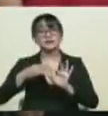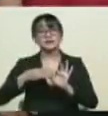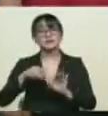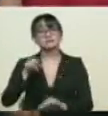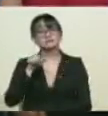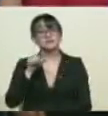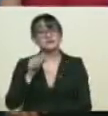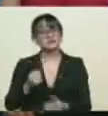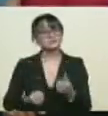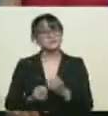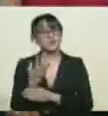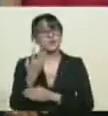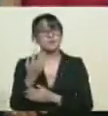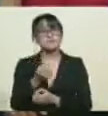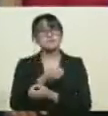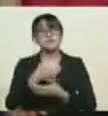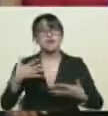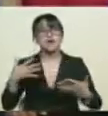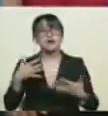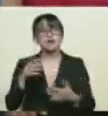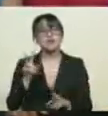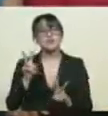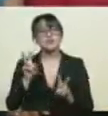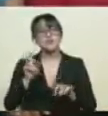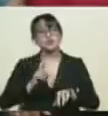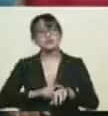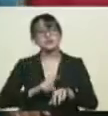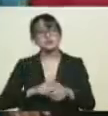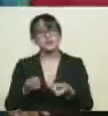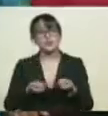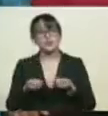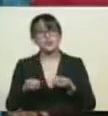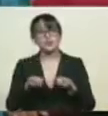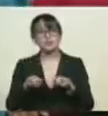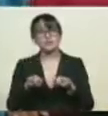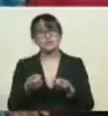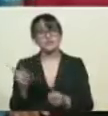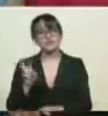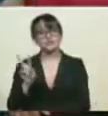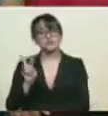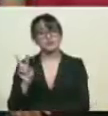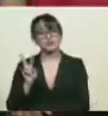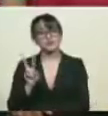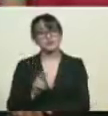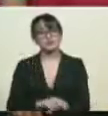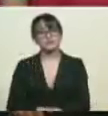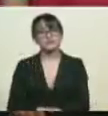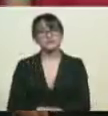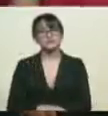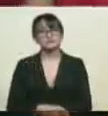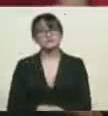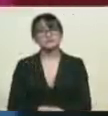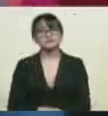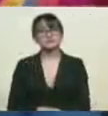gran creación milagrosa para el nuevo tiempo económico venezolano.